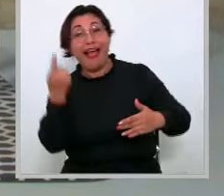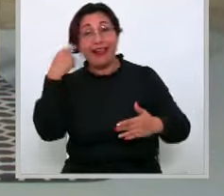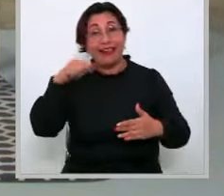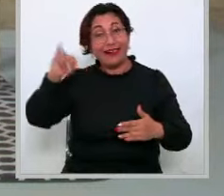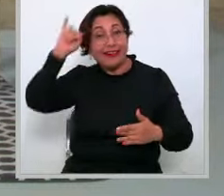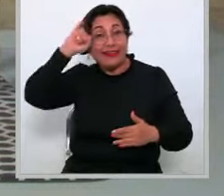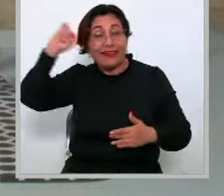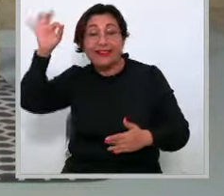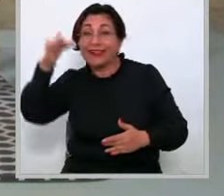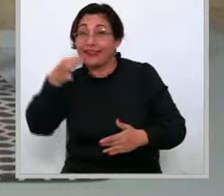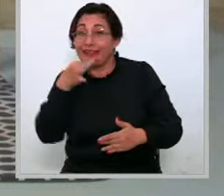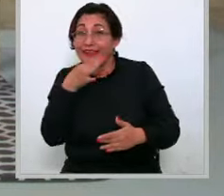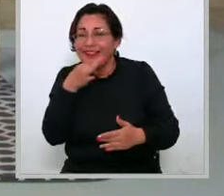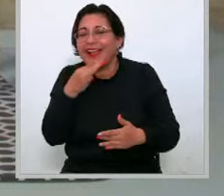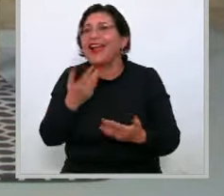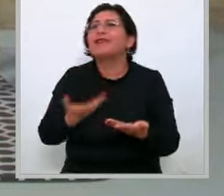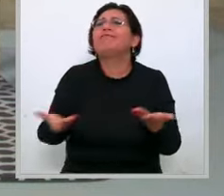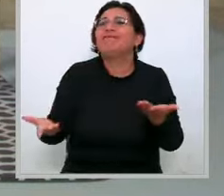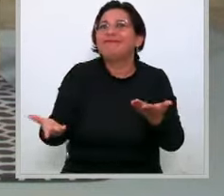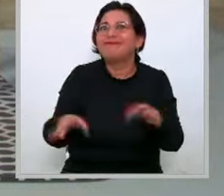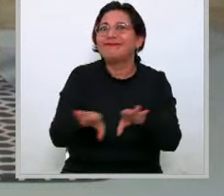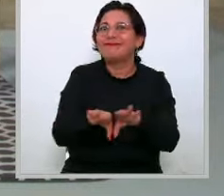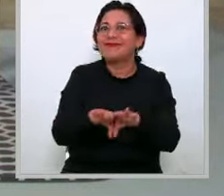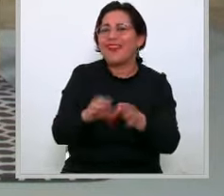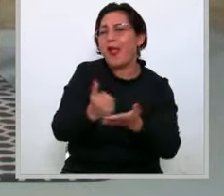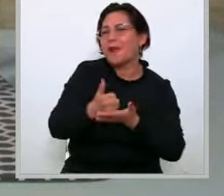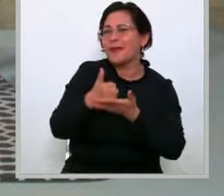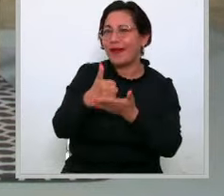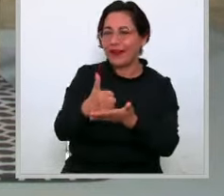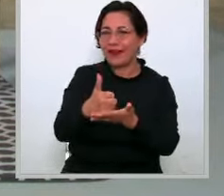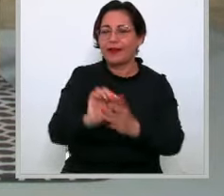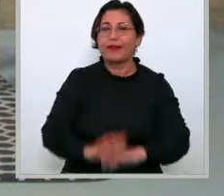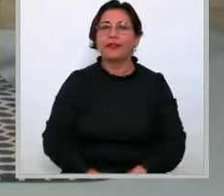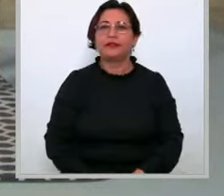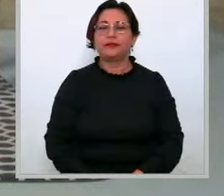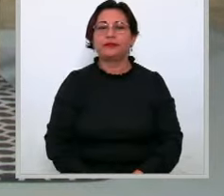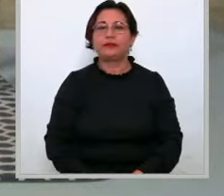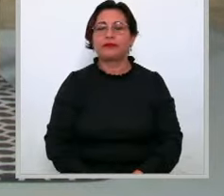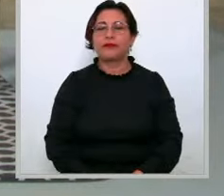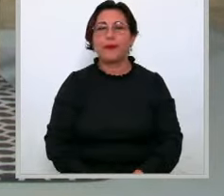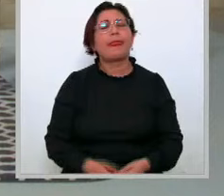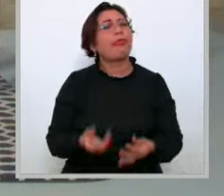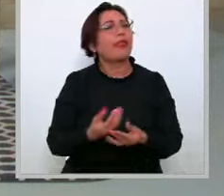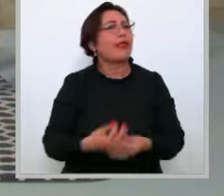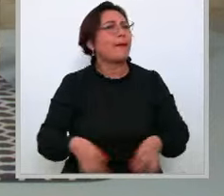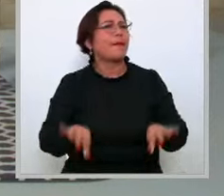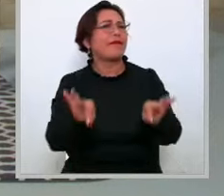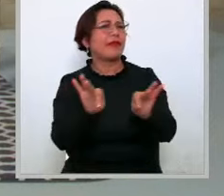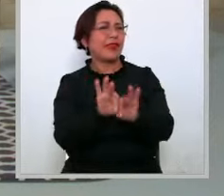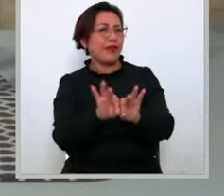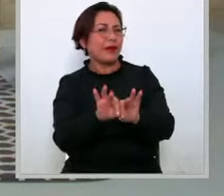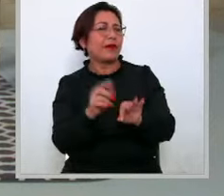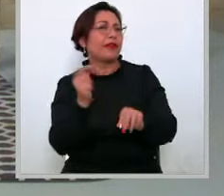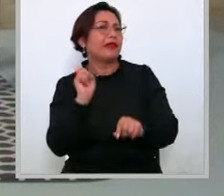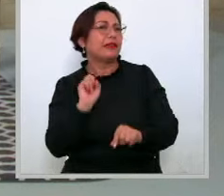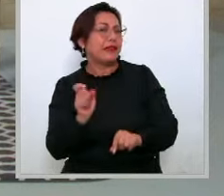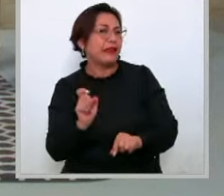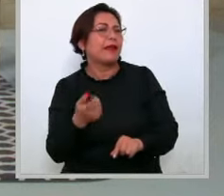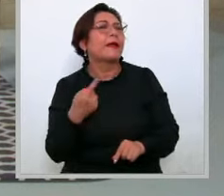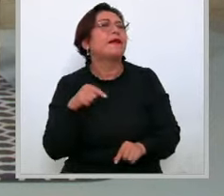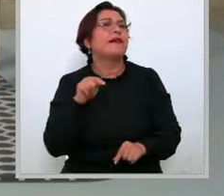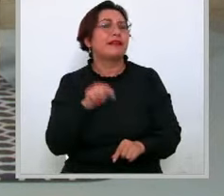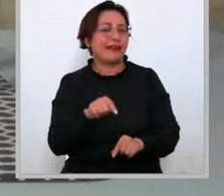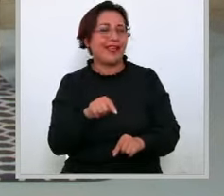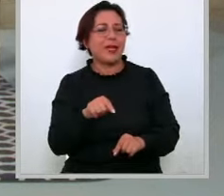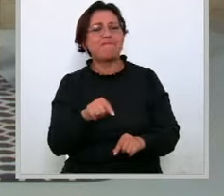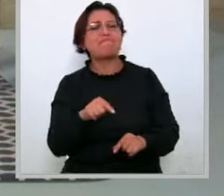minutos, son momentos que podemos incluso hasta compartir y atesorar, ¿o no? Así es, Kofi. Y aparte, algo importante que no lo podemos hacer en todo momento, ¿no? En